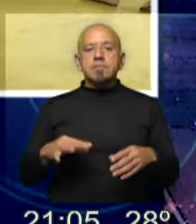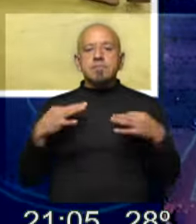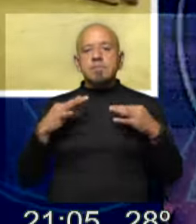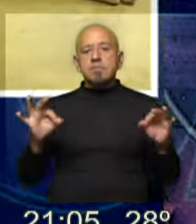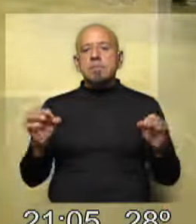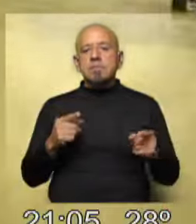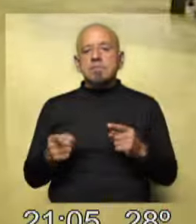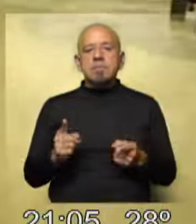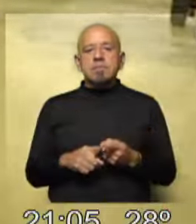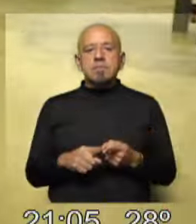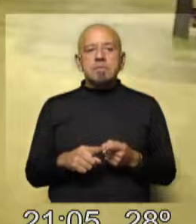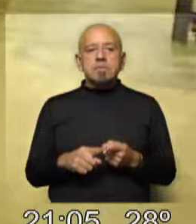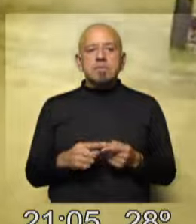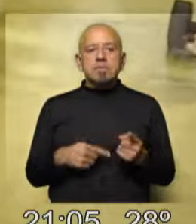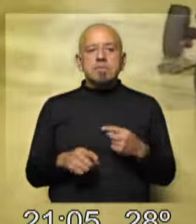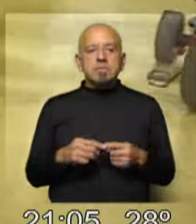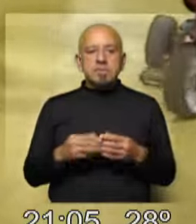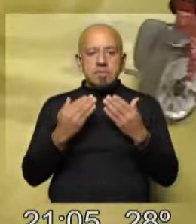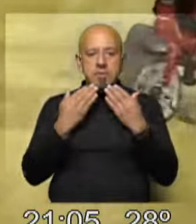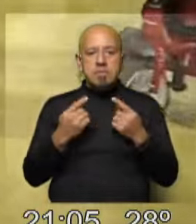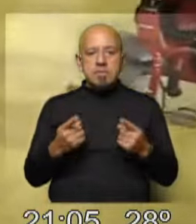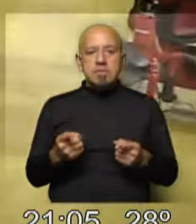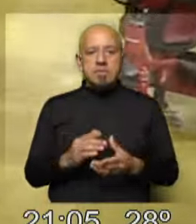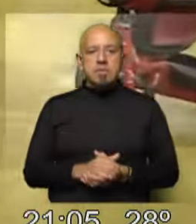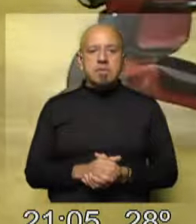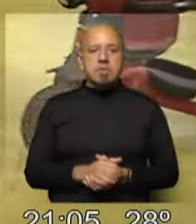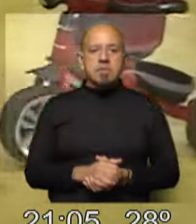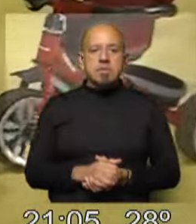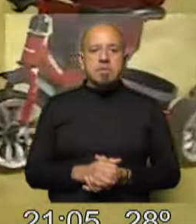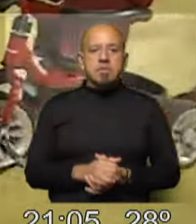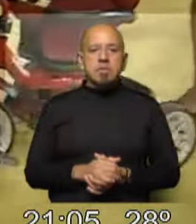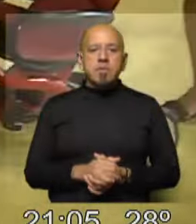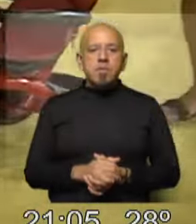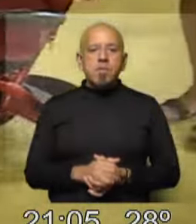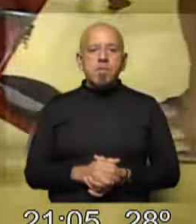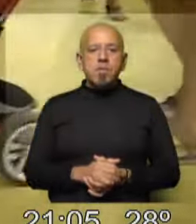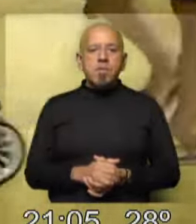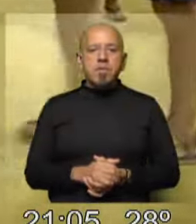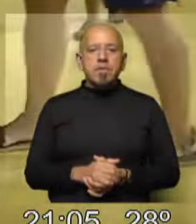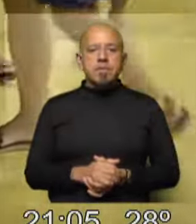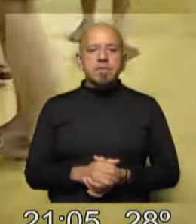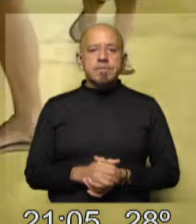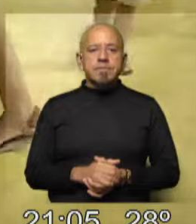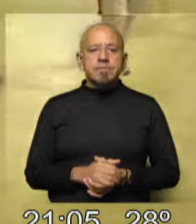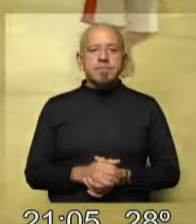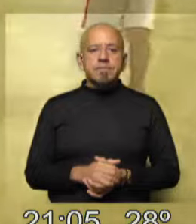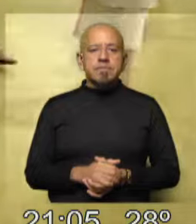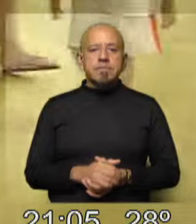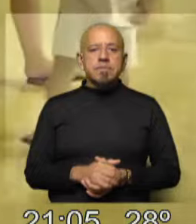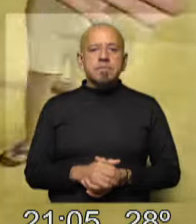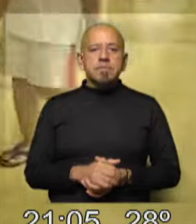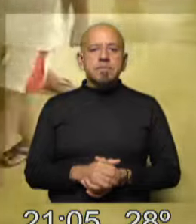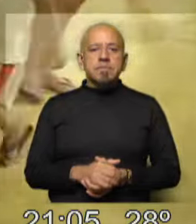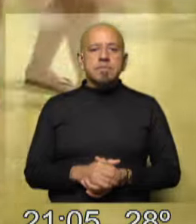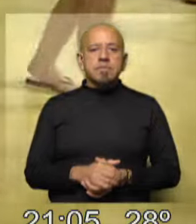renovada descansé Muchas gracias este a todos nos hace bien así que bueno feliz de estar acá Este feliz de de